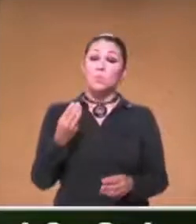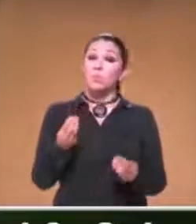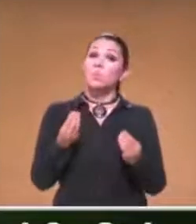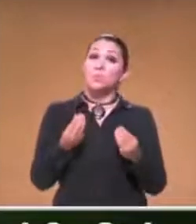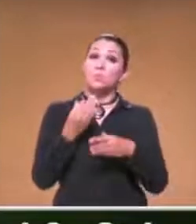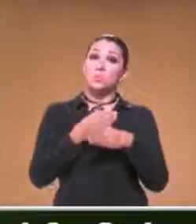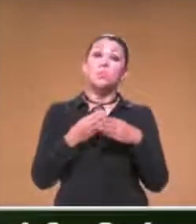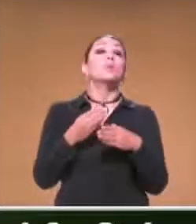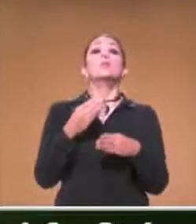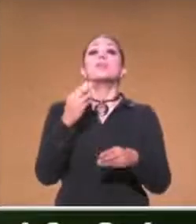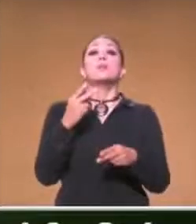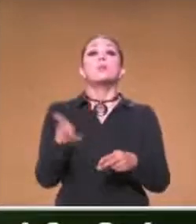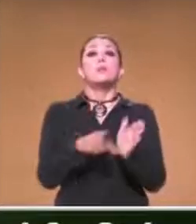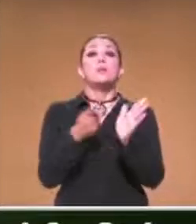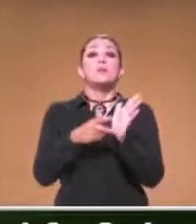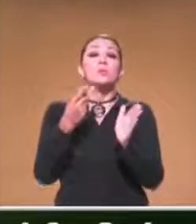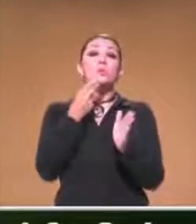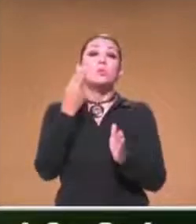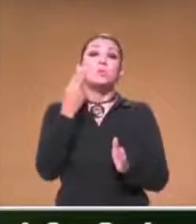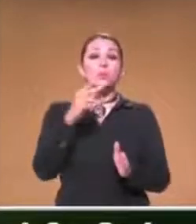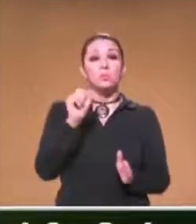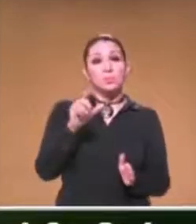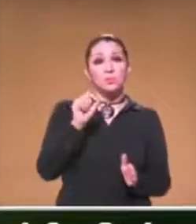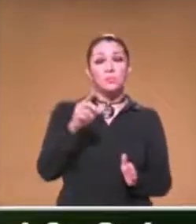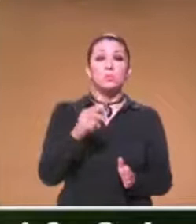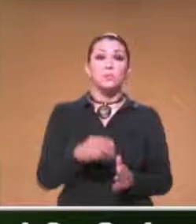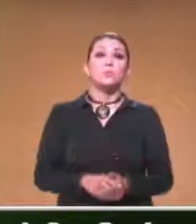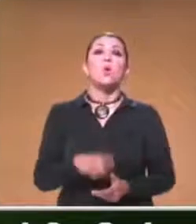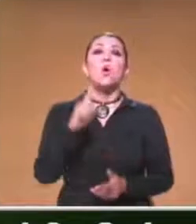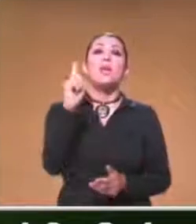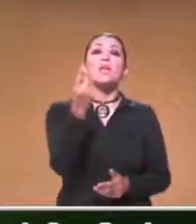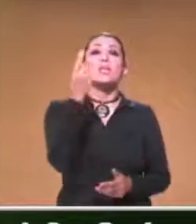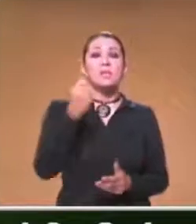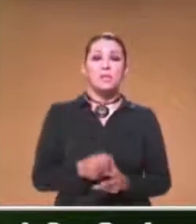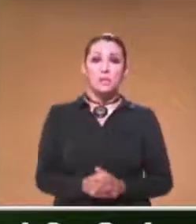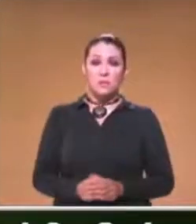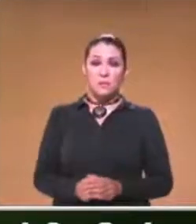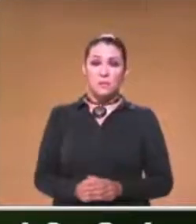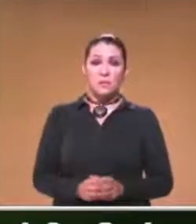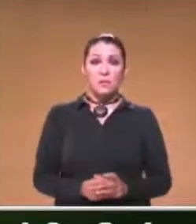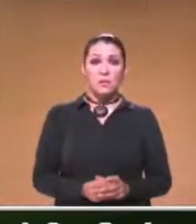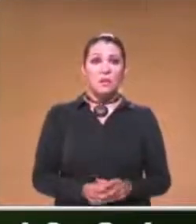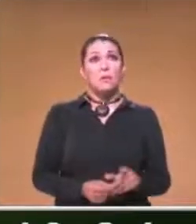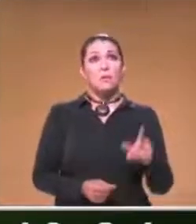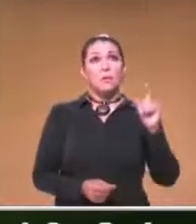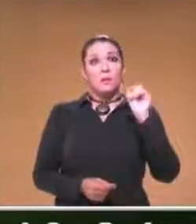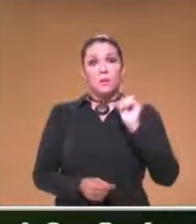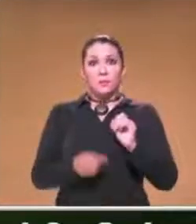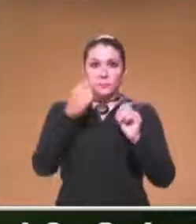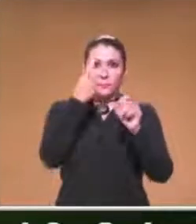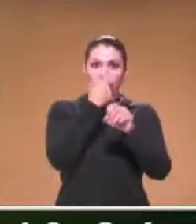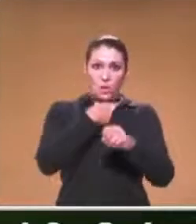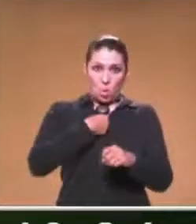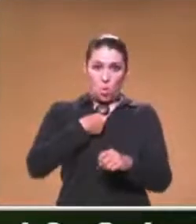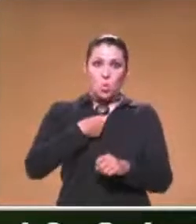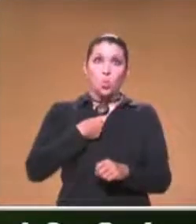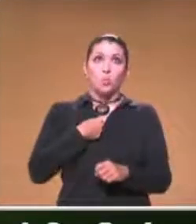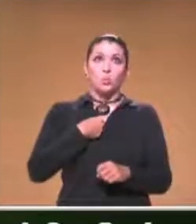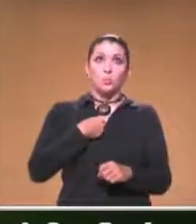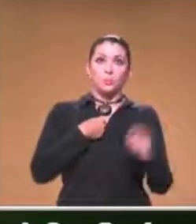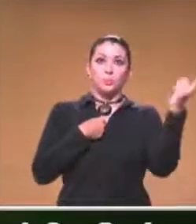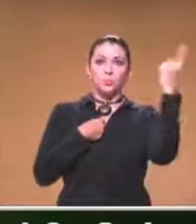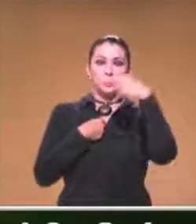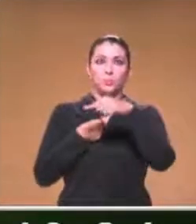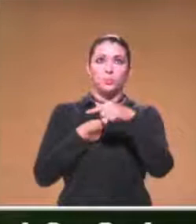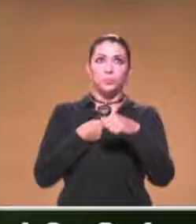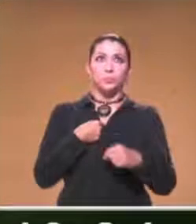de diferentes preguntas en la lengua inglesa. Entonces lo correcto para el pronombre I sería I am. Enfrente